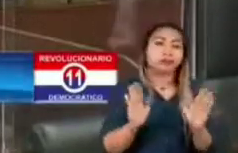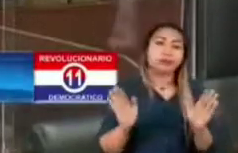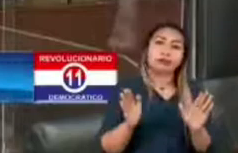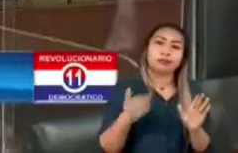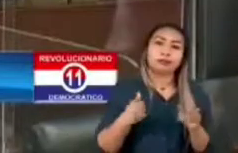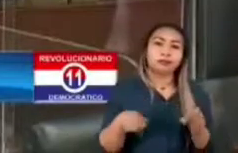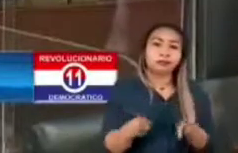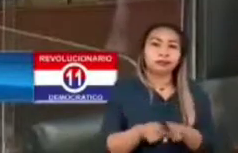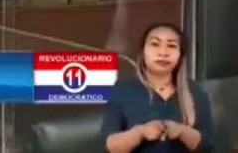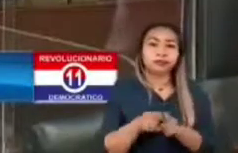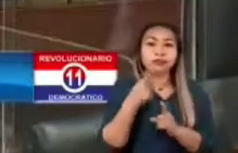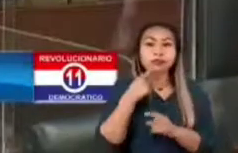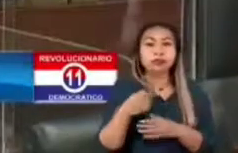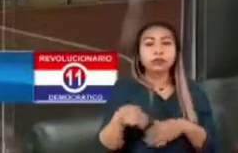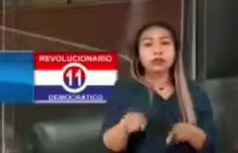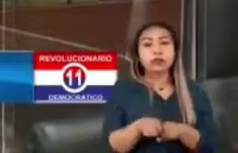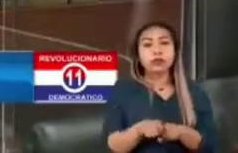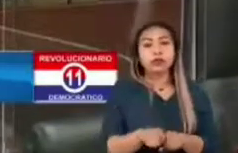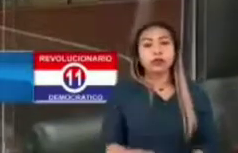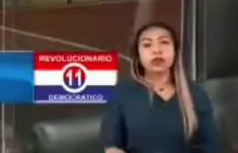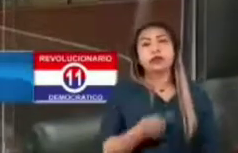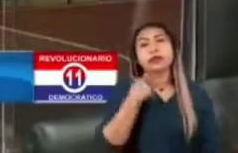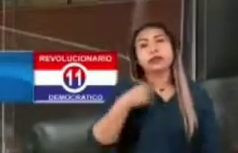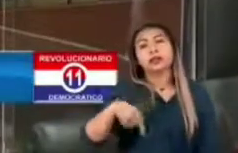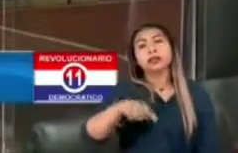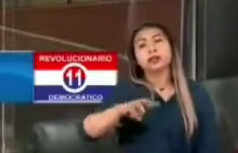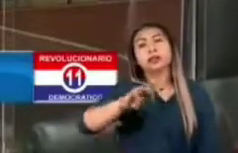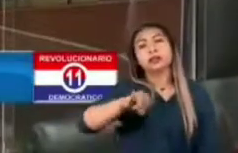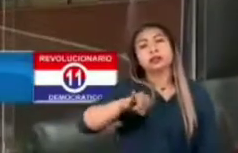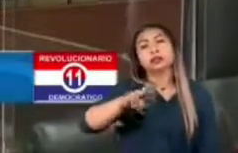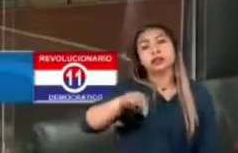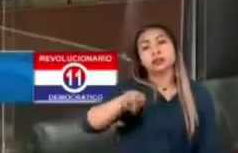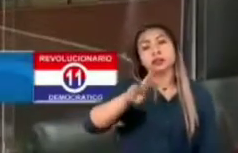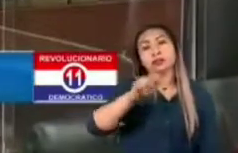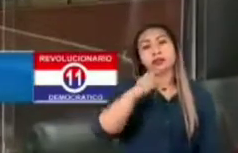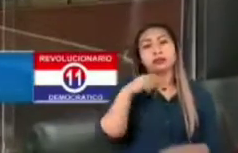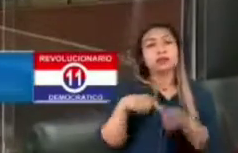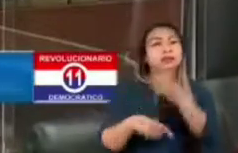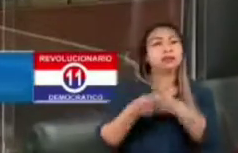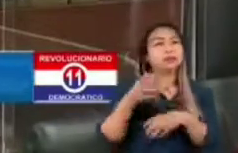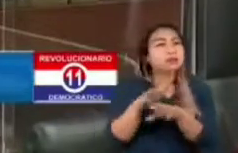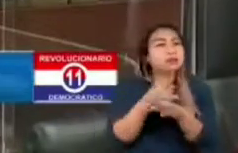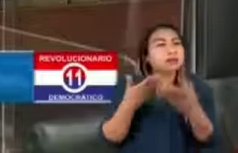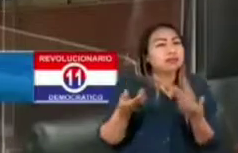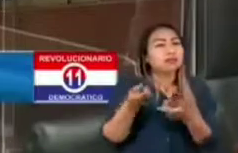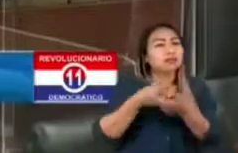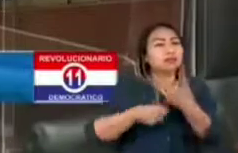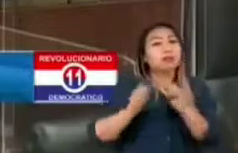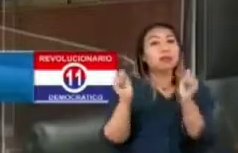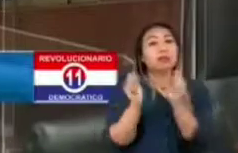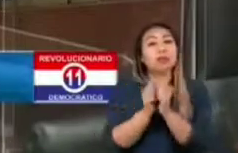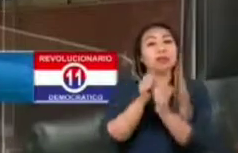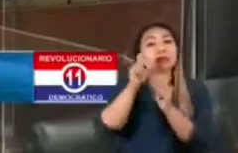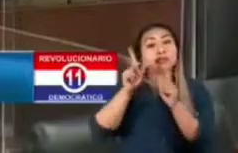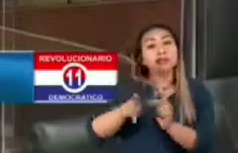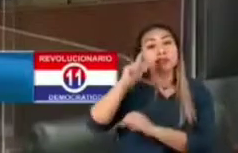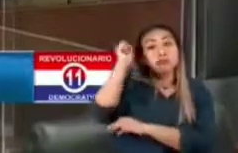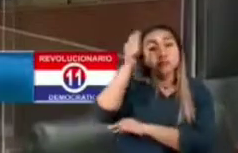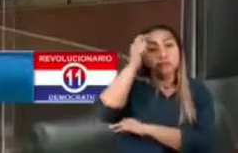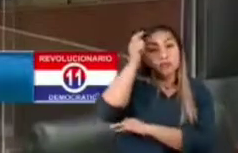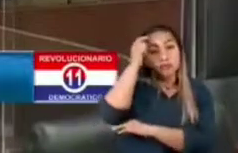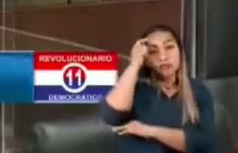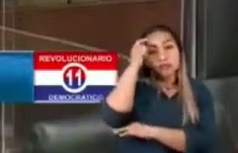enfilando ahora en enero una minera que está negociando con el gobierno tras